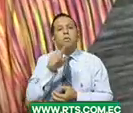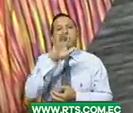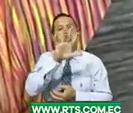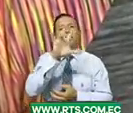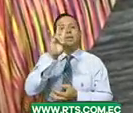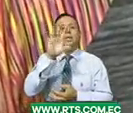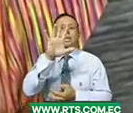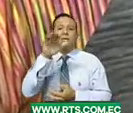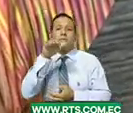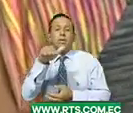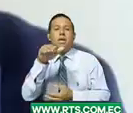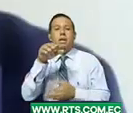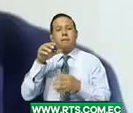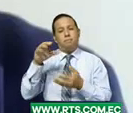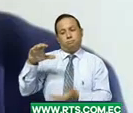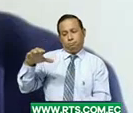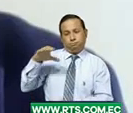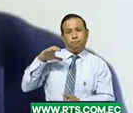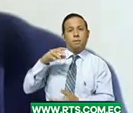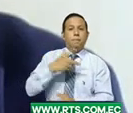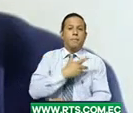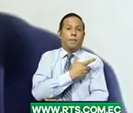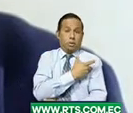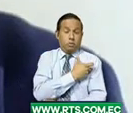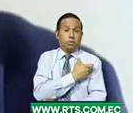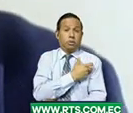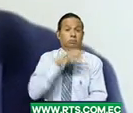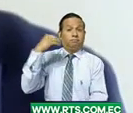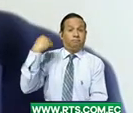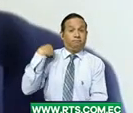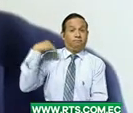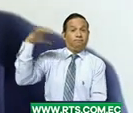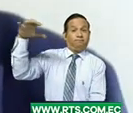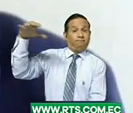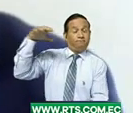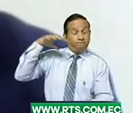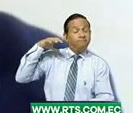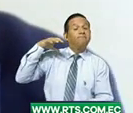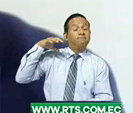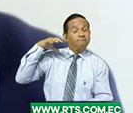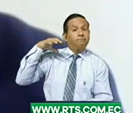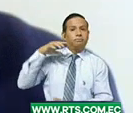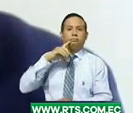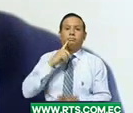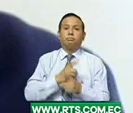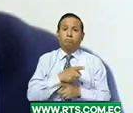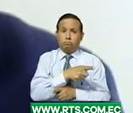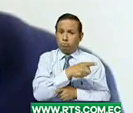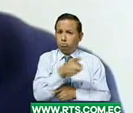20,573,745 dosis de vacunas. El mensaje es claro. La mejor decisión que usted puede